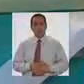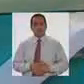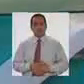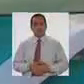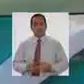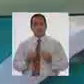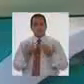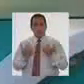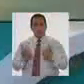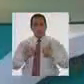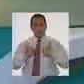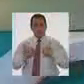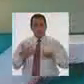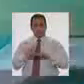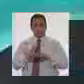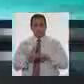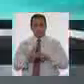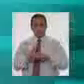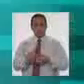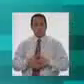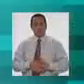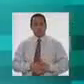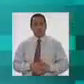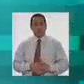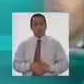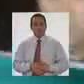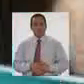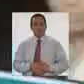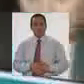Una pausa y al regresar.